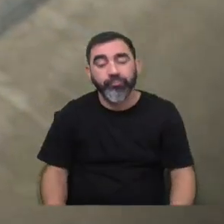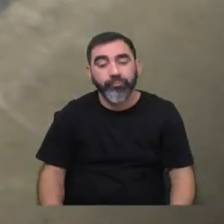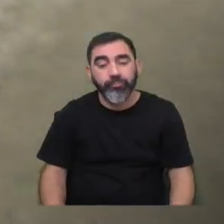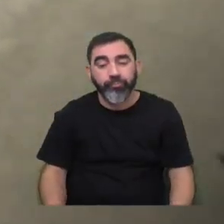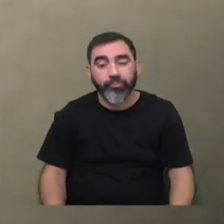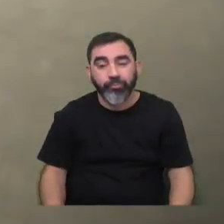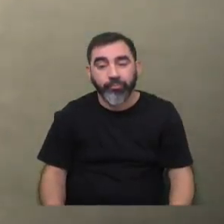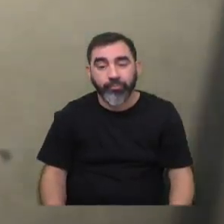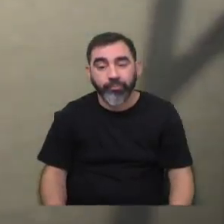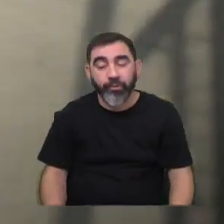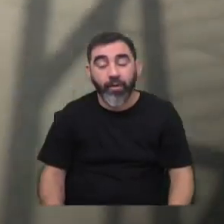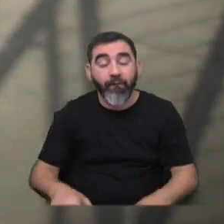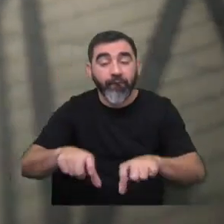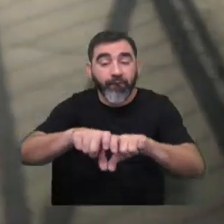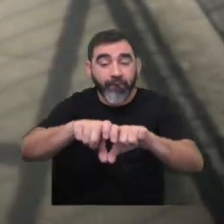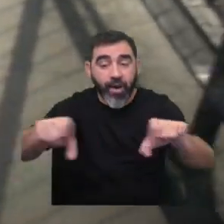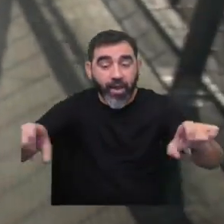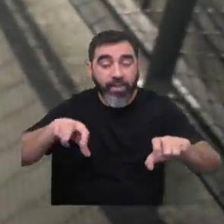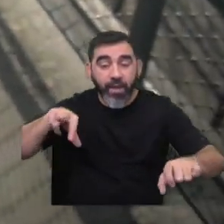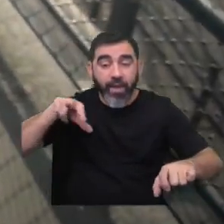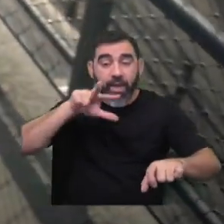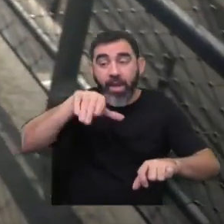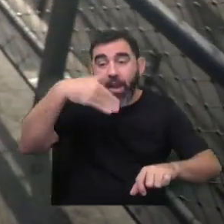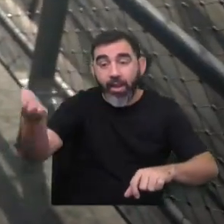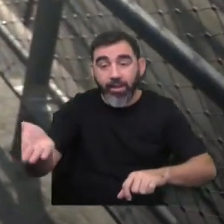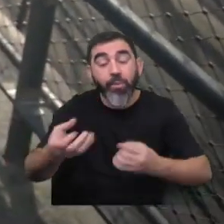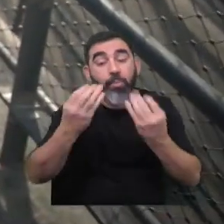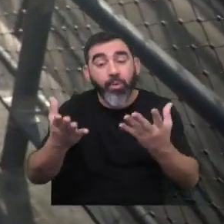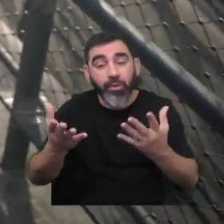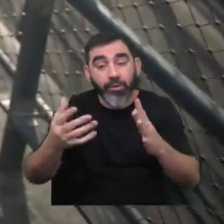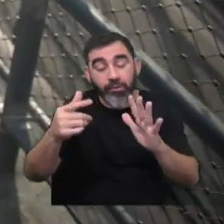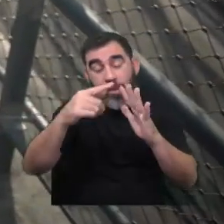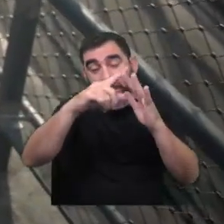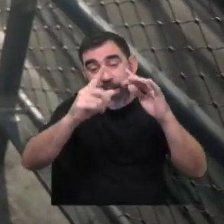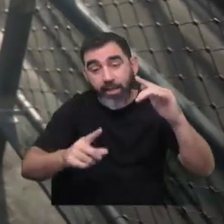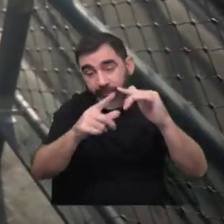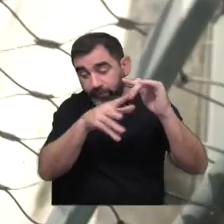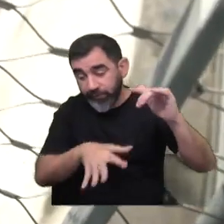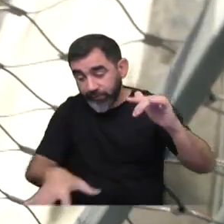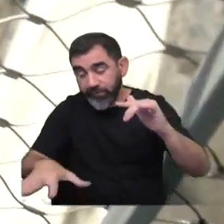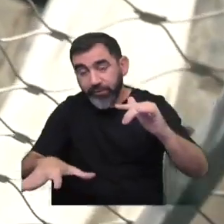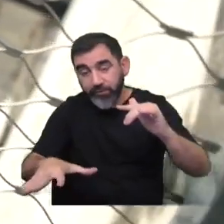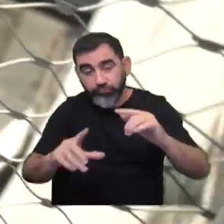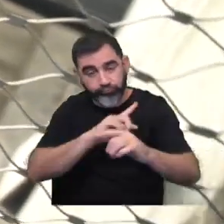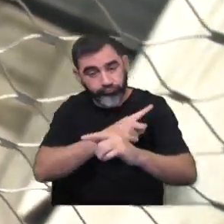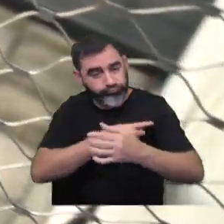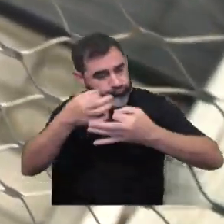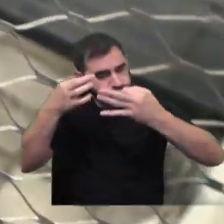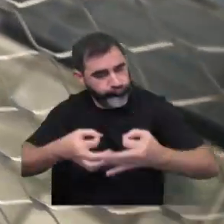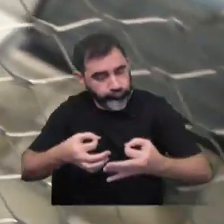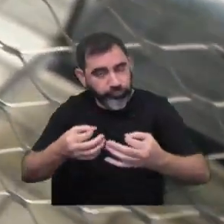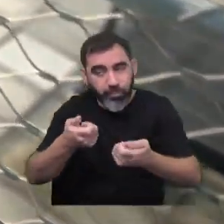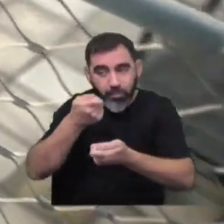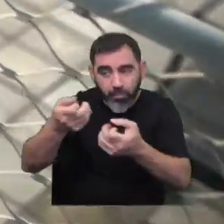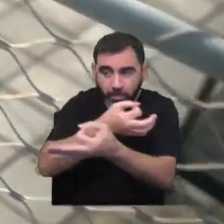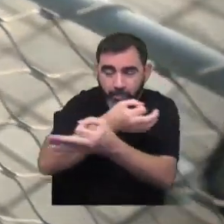por ejemplo una baranda o una escalera exterior, porque si son conductoras de electricidad, tienen la robustez suficiente y están bien